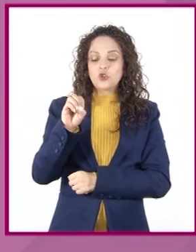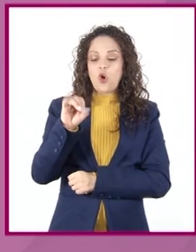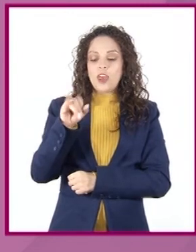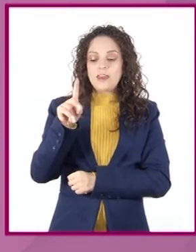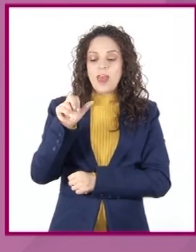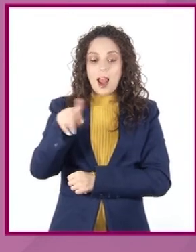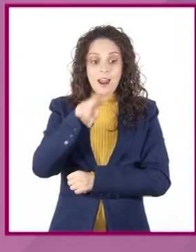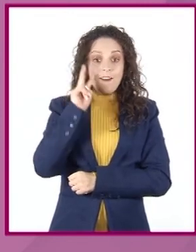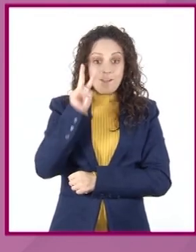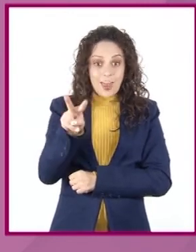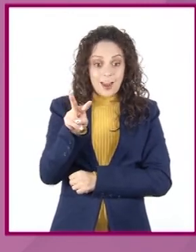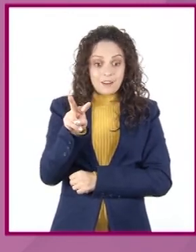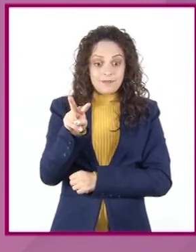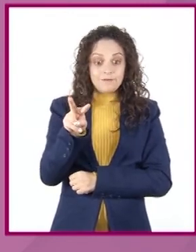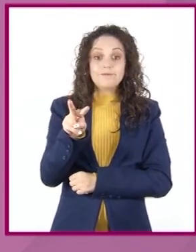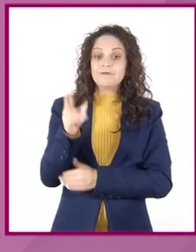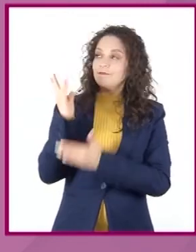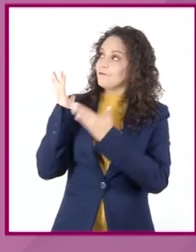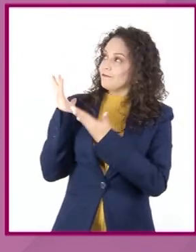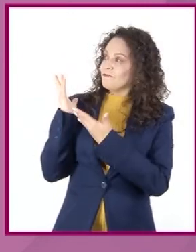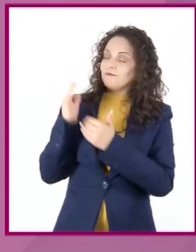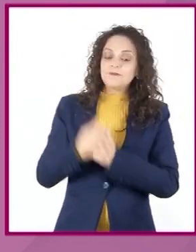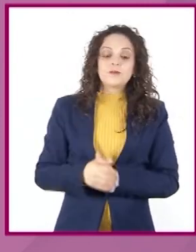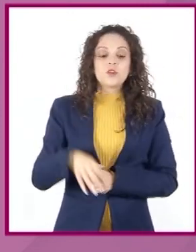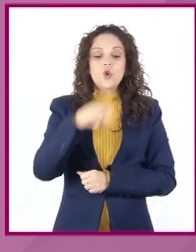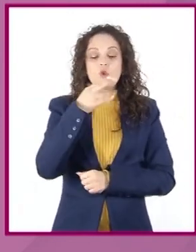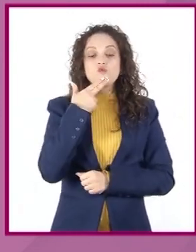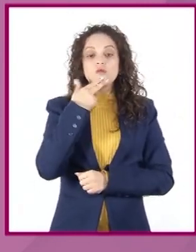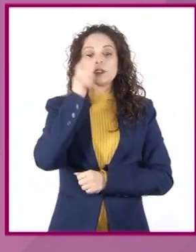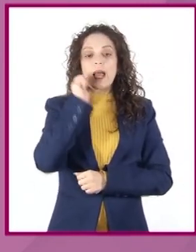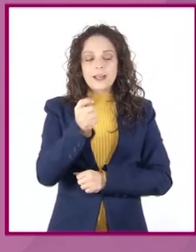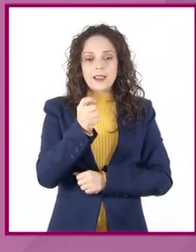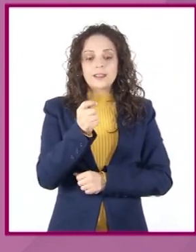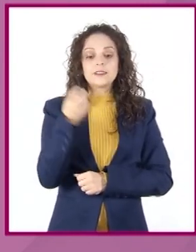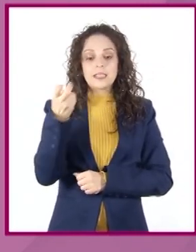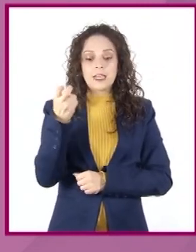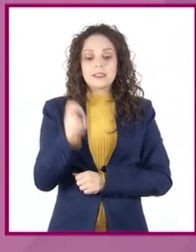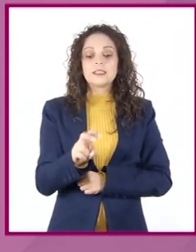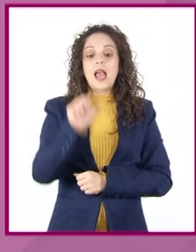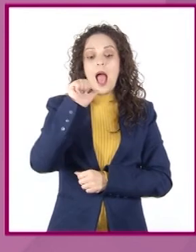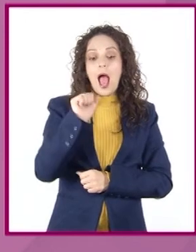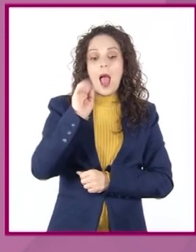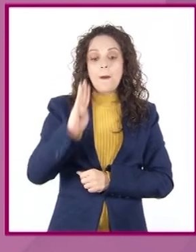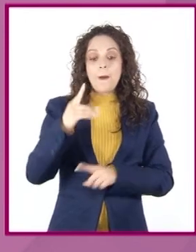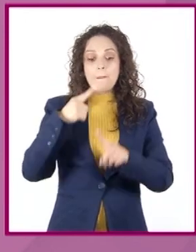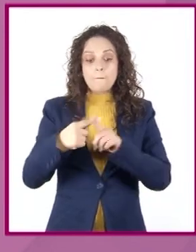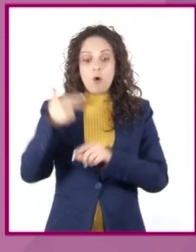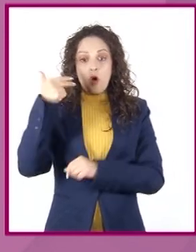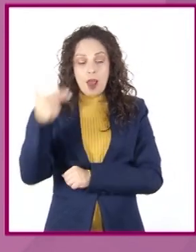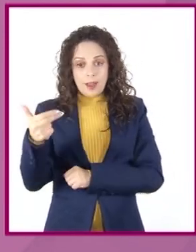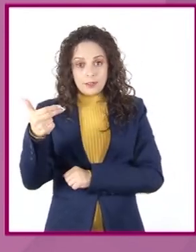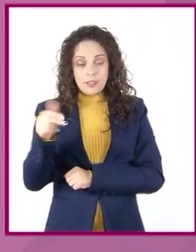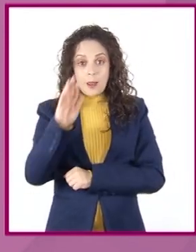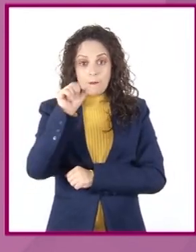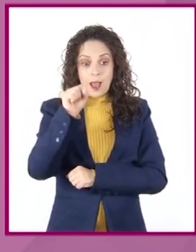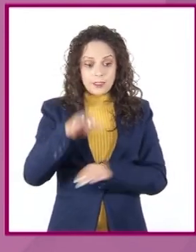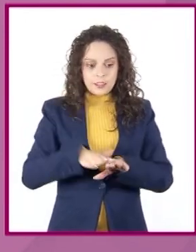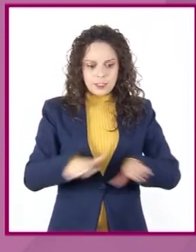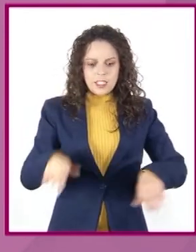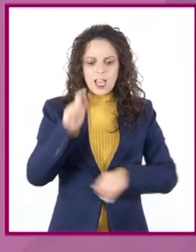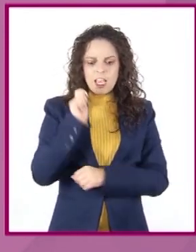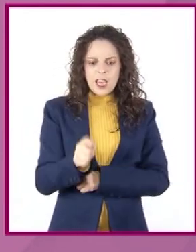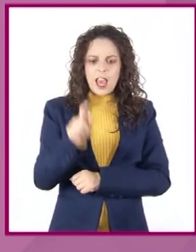Usemos la fórmula volumen es igual al área de la base por la altura. Como la base del prisma es un